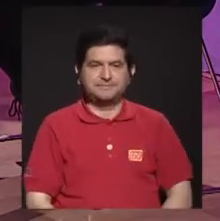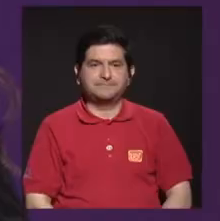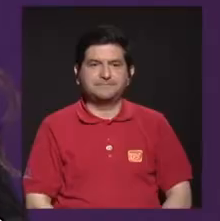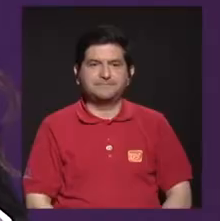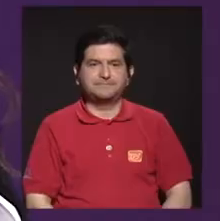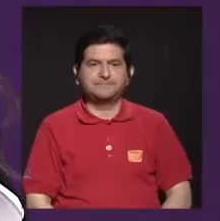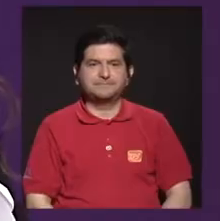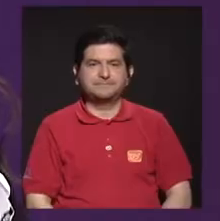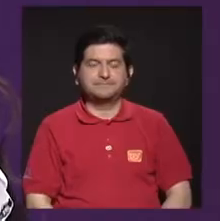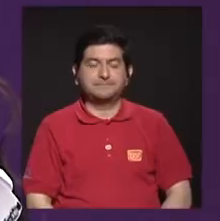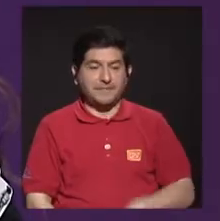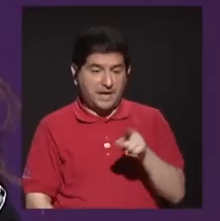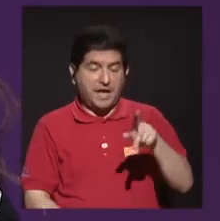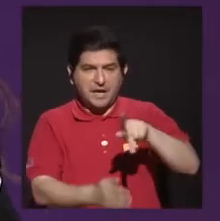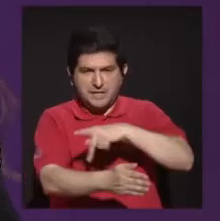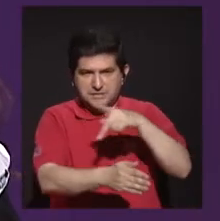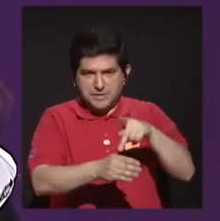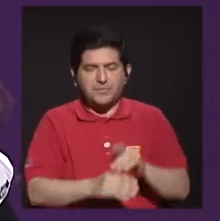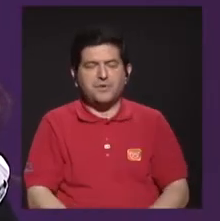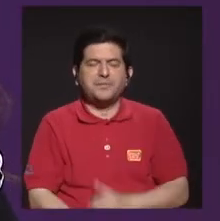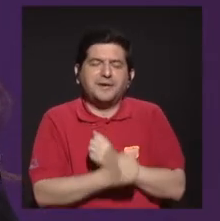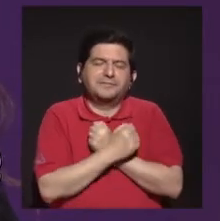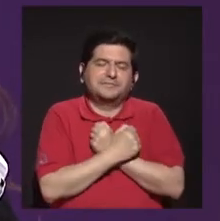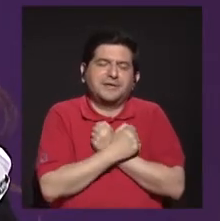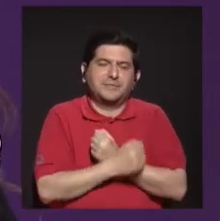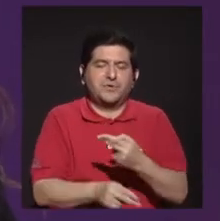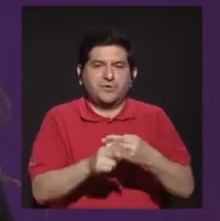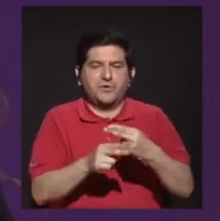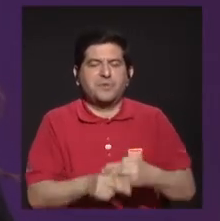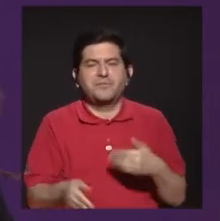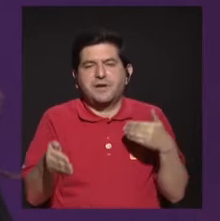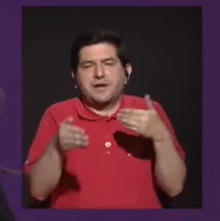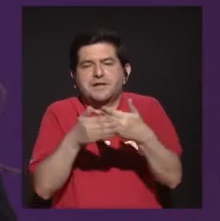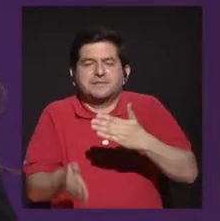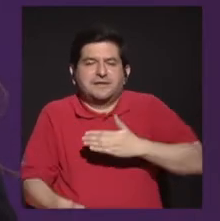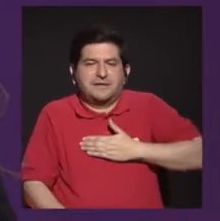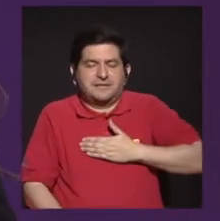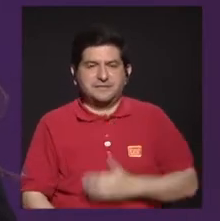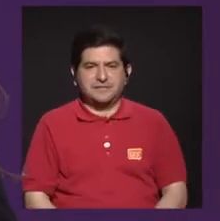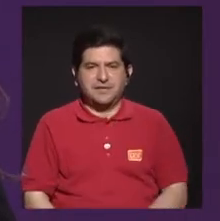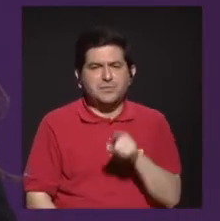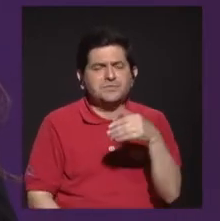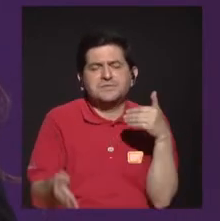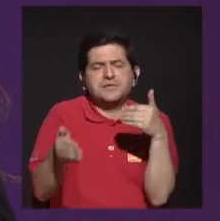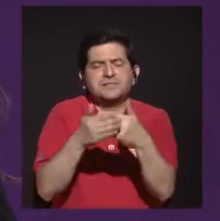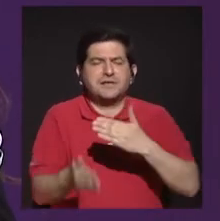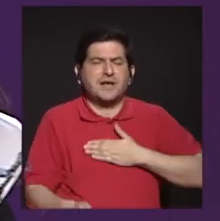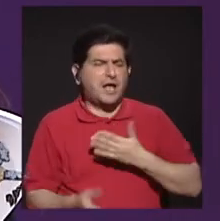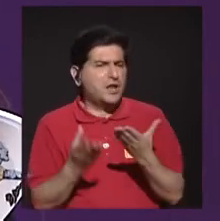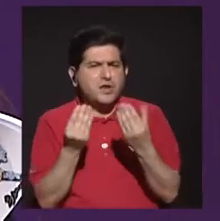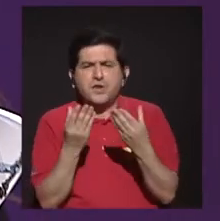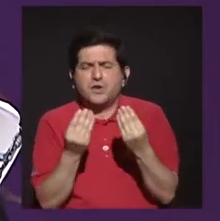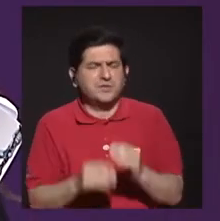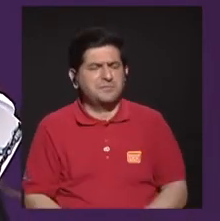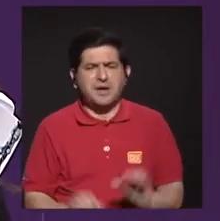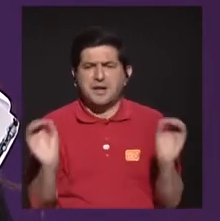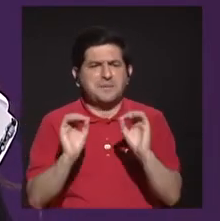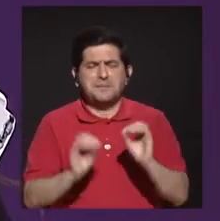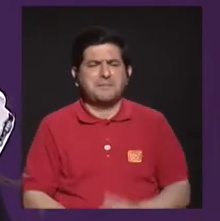Bueno, este es un poema un poco de amor, se llama Acércate a mí. Acércate a mí sin temor y sin reserva.